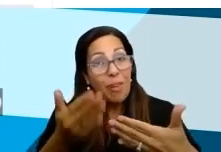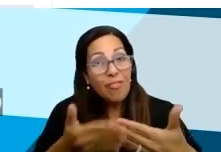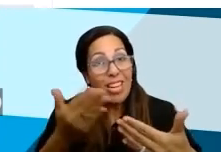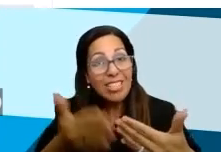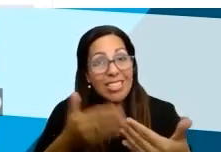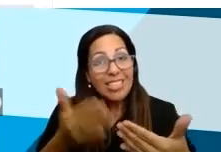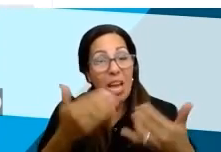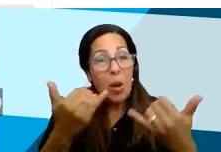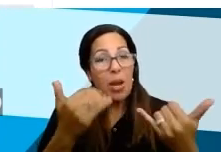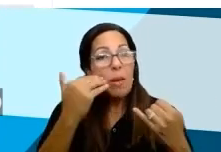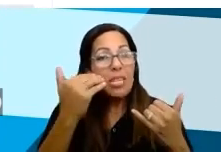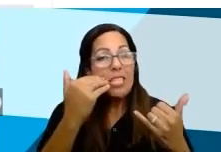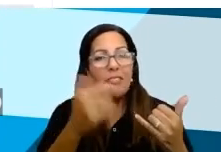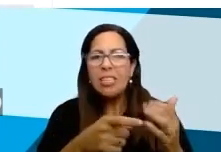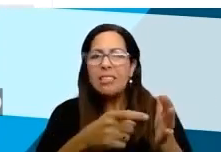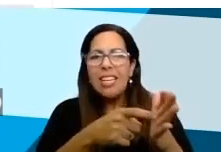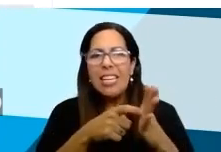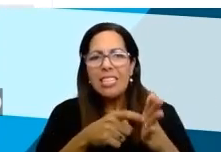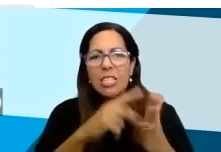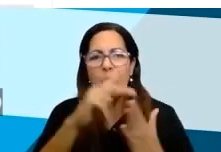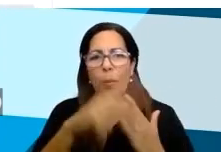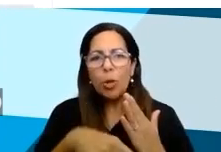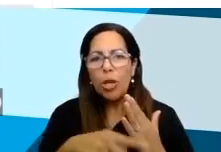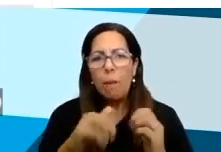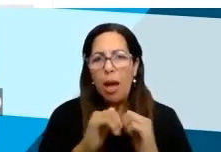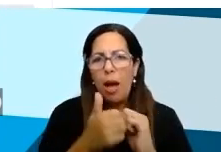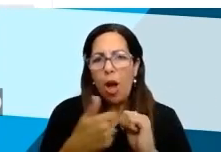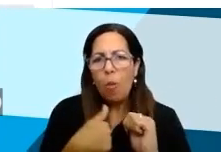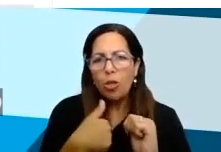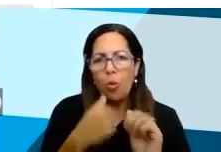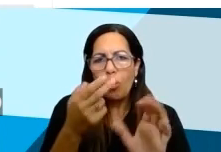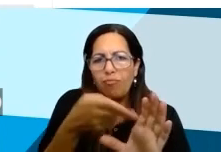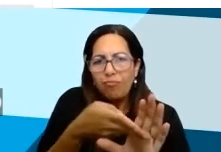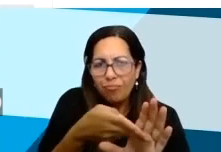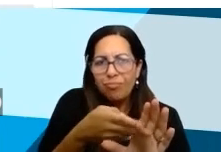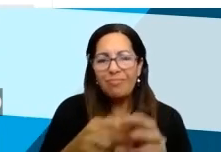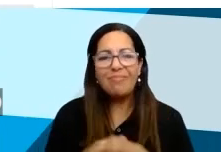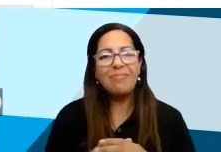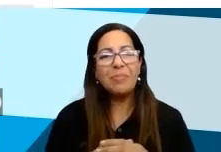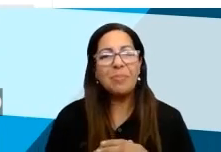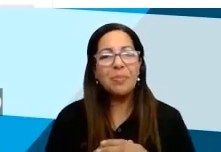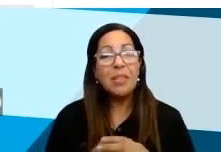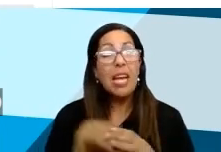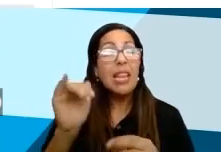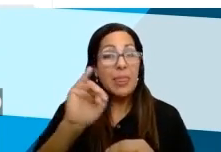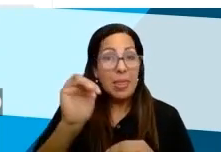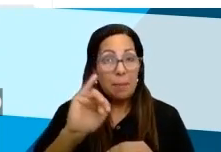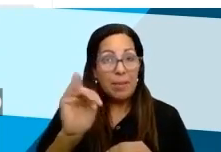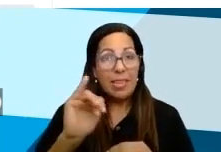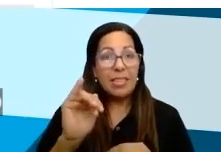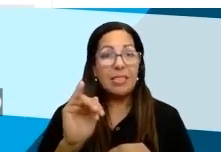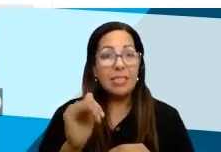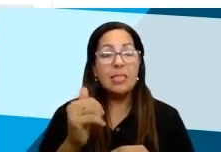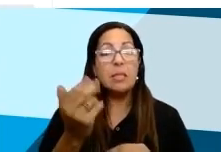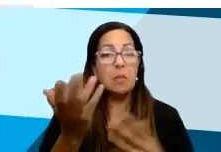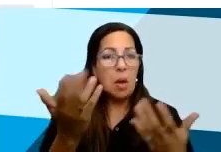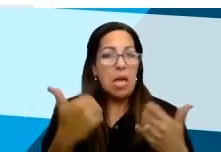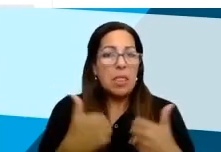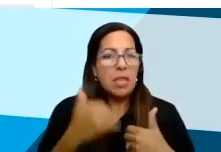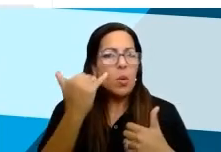requisitos particulares de nuestro programa. Y además de eso, pues ya se tendría alguna idea de cómo